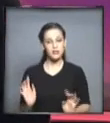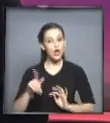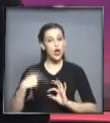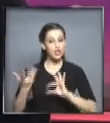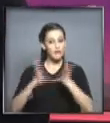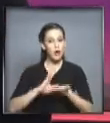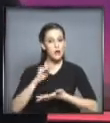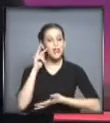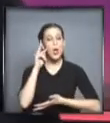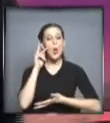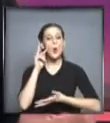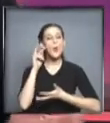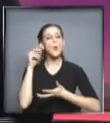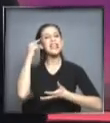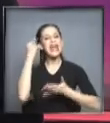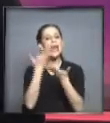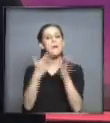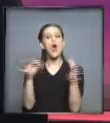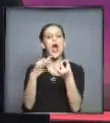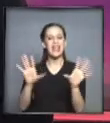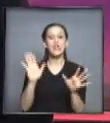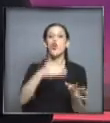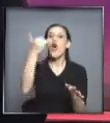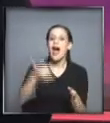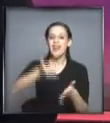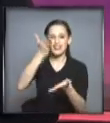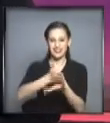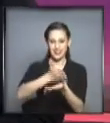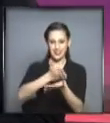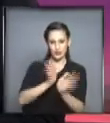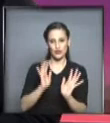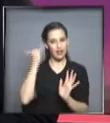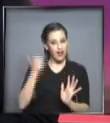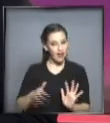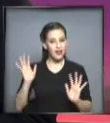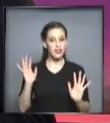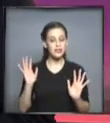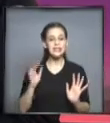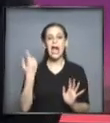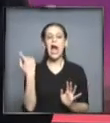democracia que tiene, está genial. Yo creo que todos tenemos derechos acá. Y lo que es una característica